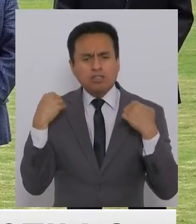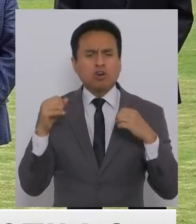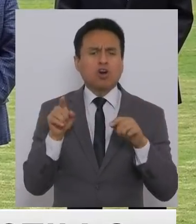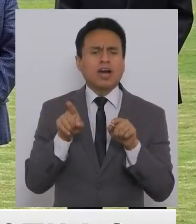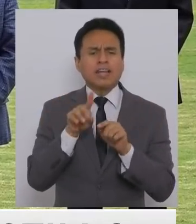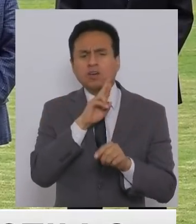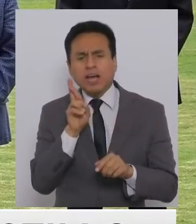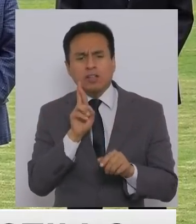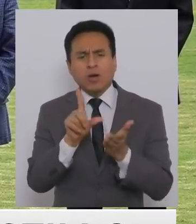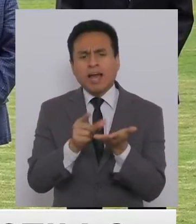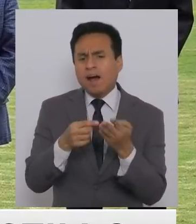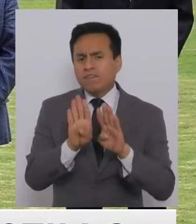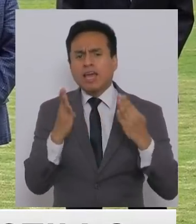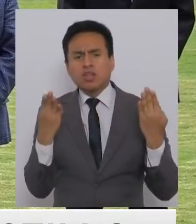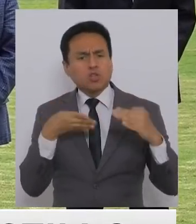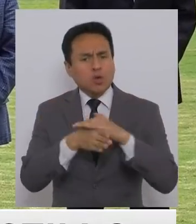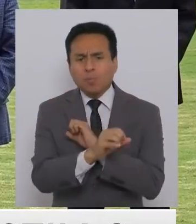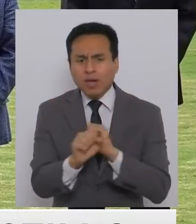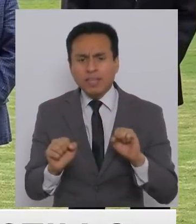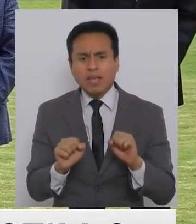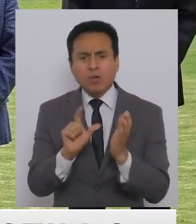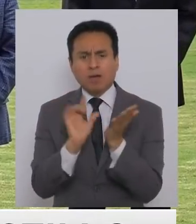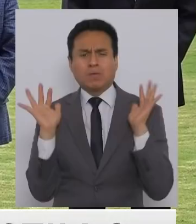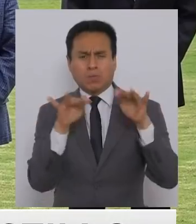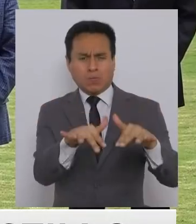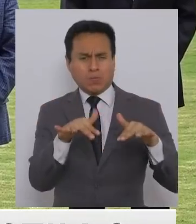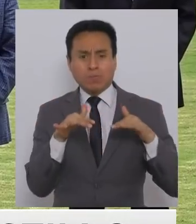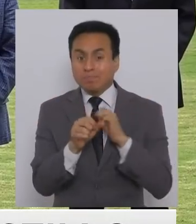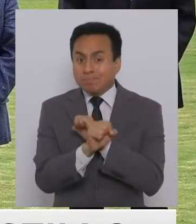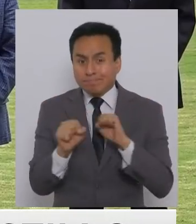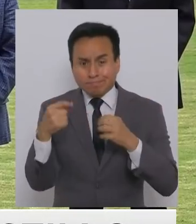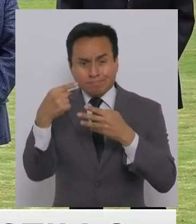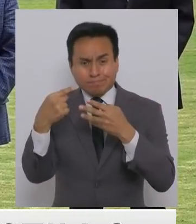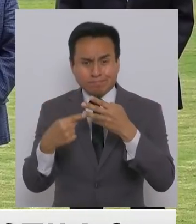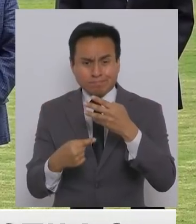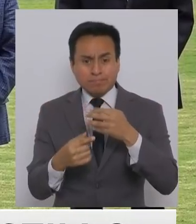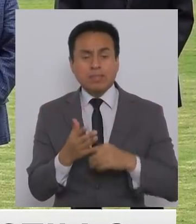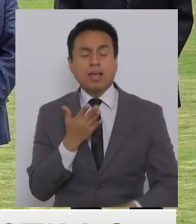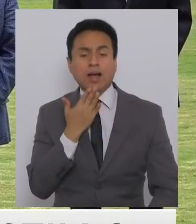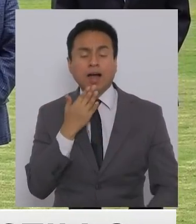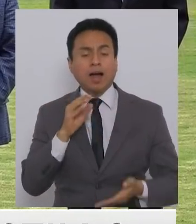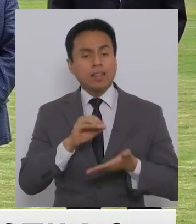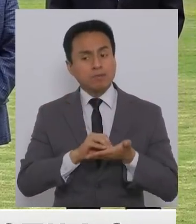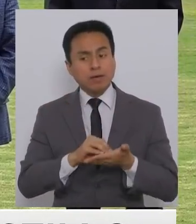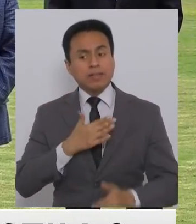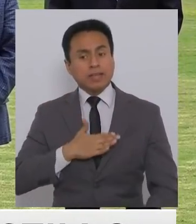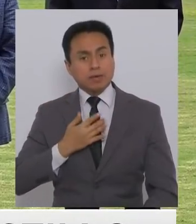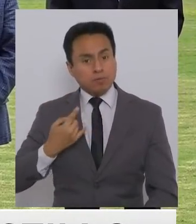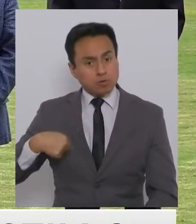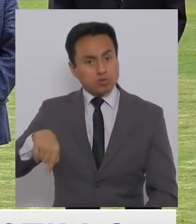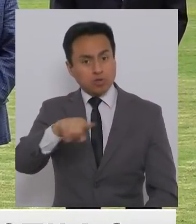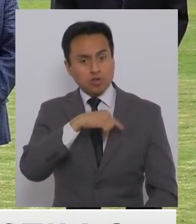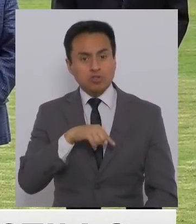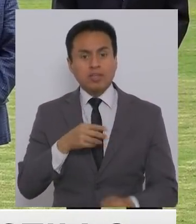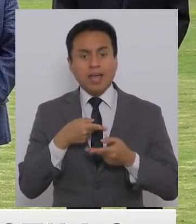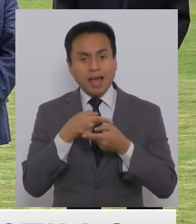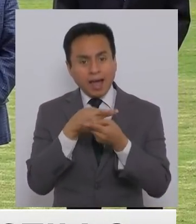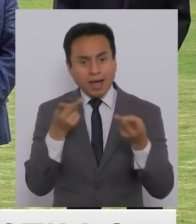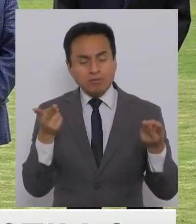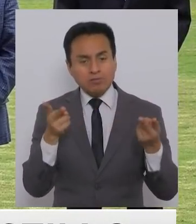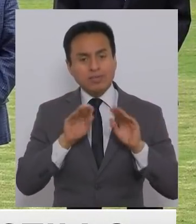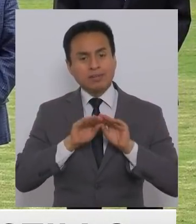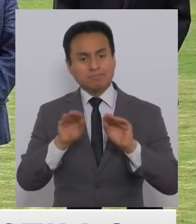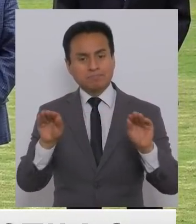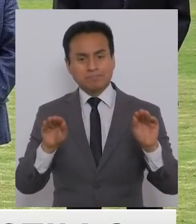lugares abiertos en que hayan espectáculos masivos, etc. Y además queremos anunciar que